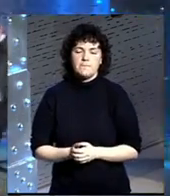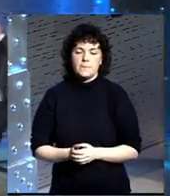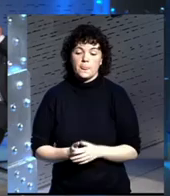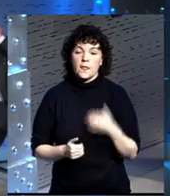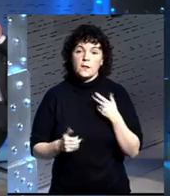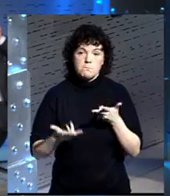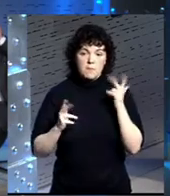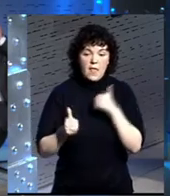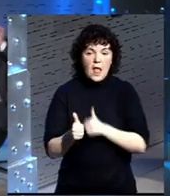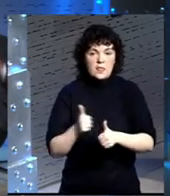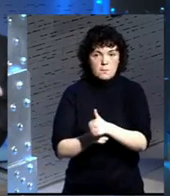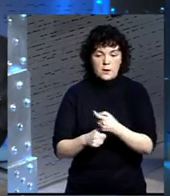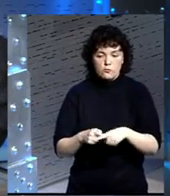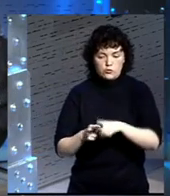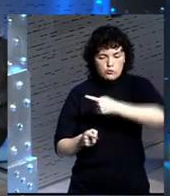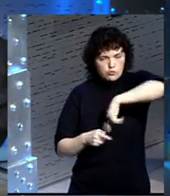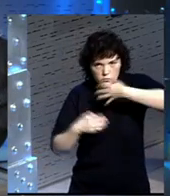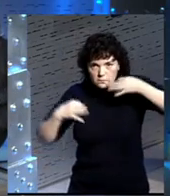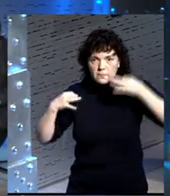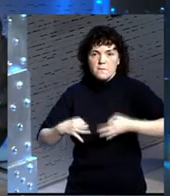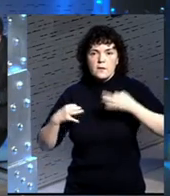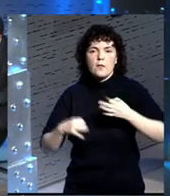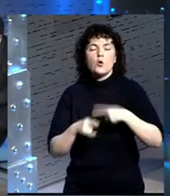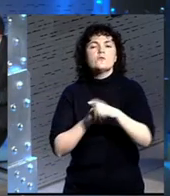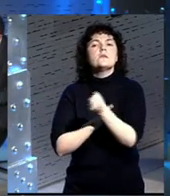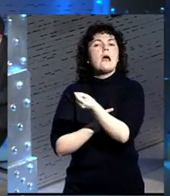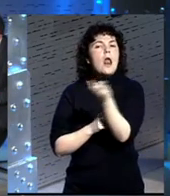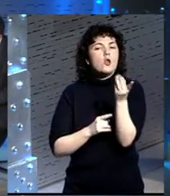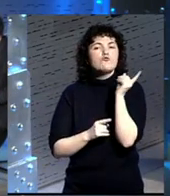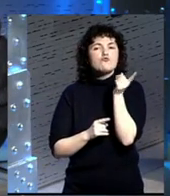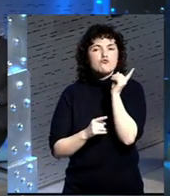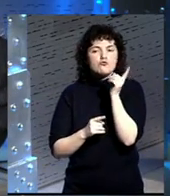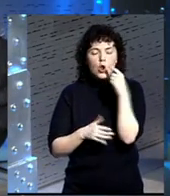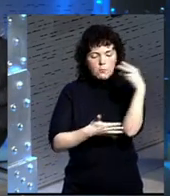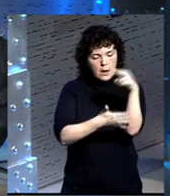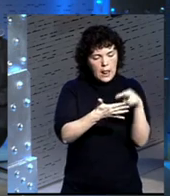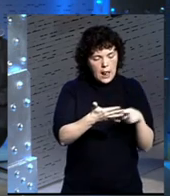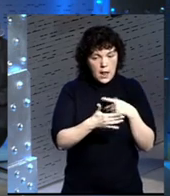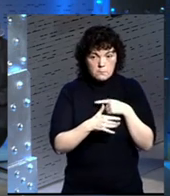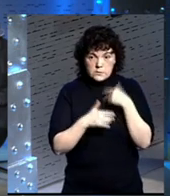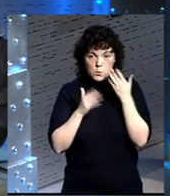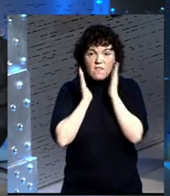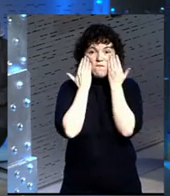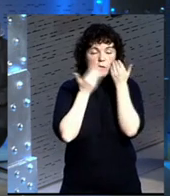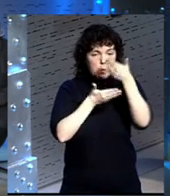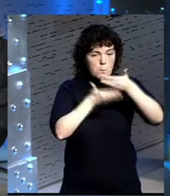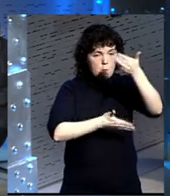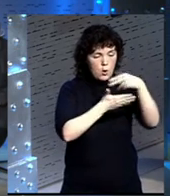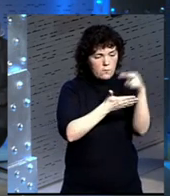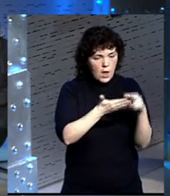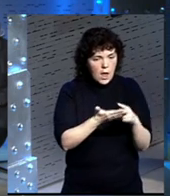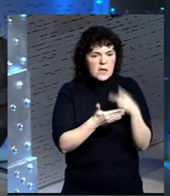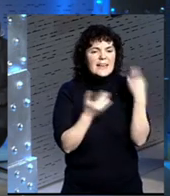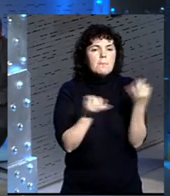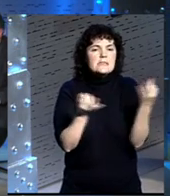permiten anticiparte. Nosotros, de verdad, hay cosas que simplemente de leer nuestro muro de Facebook sabemos que están pasando y son los clientes los que